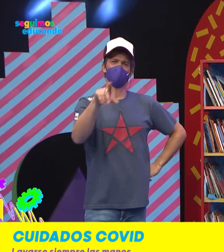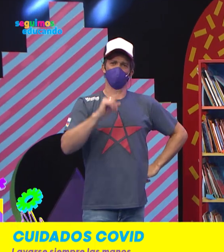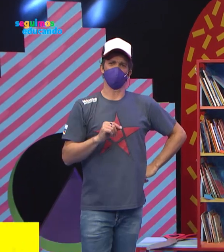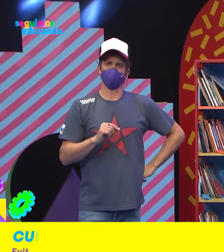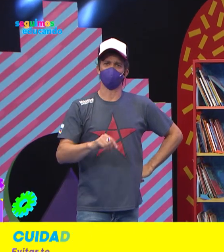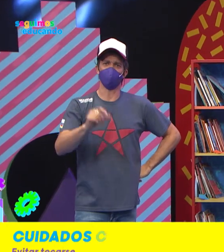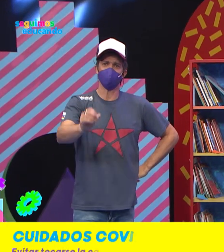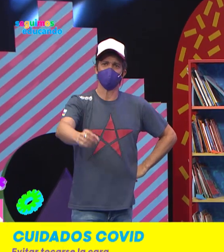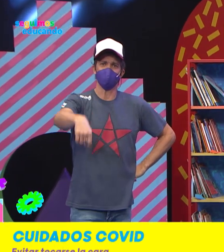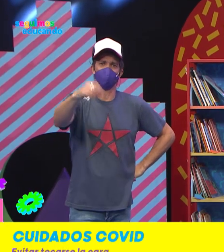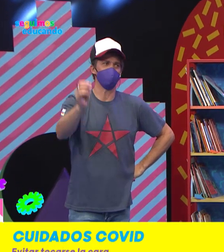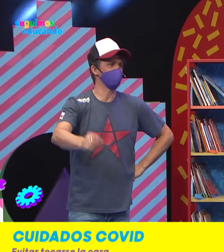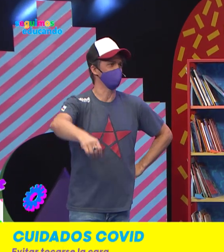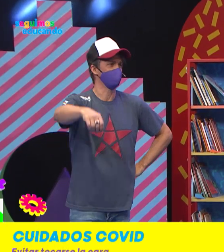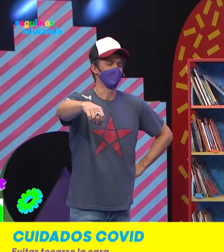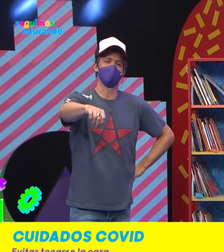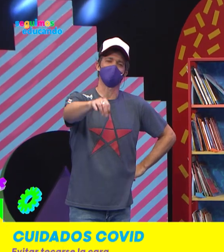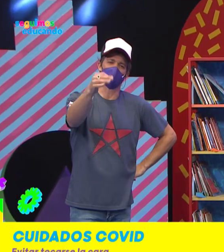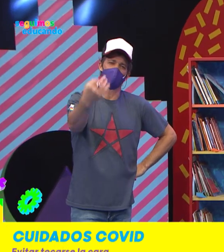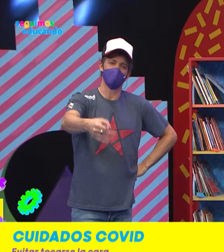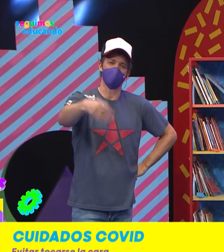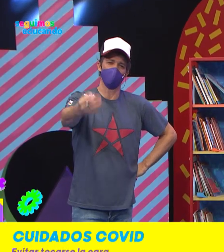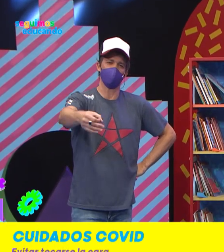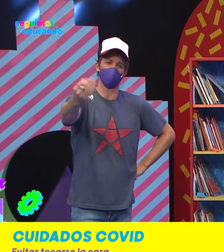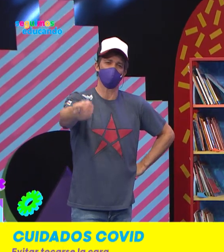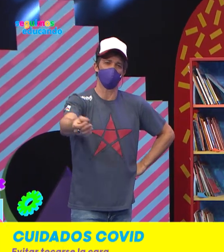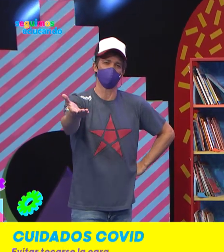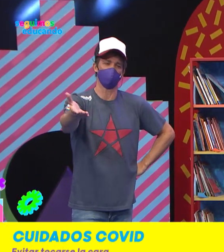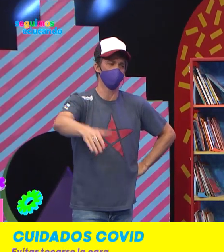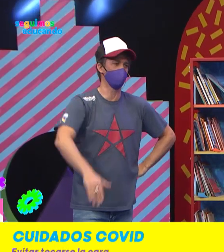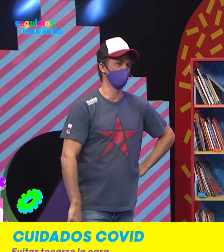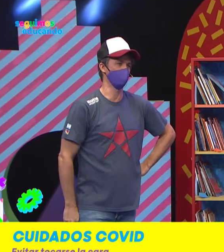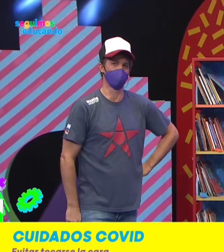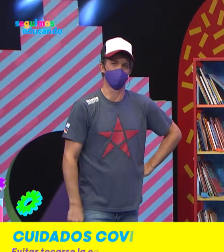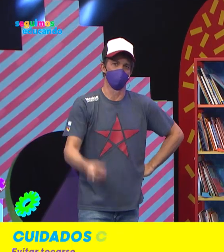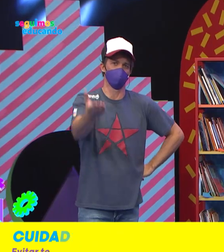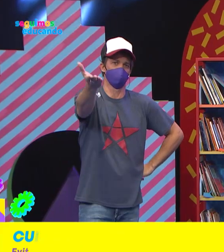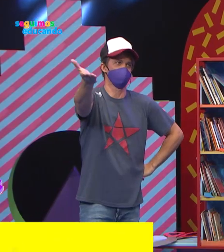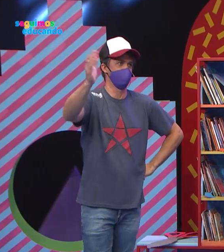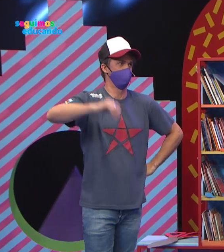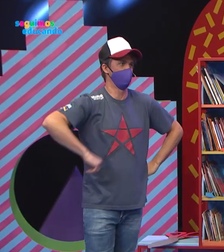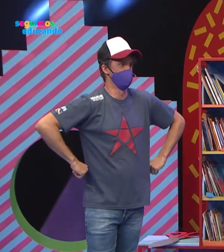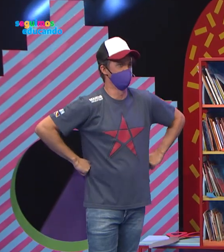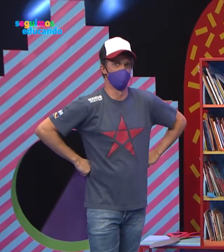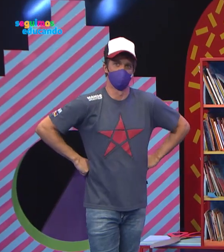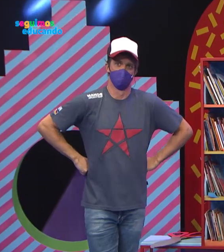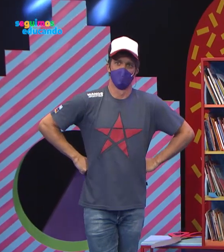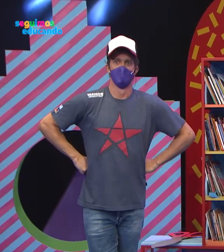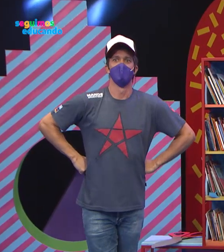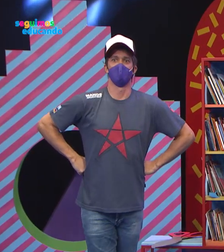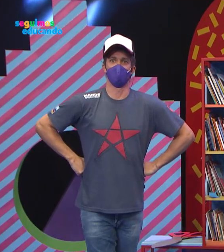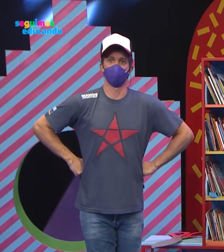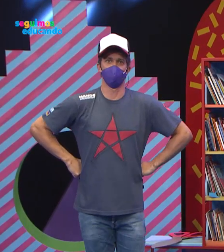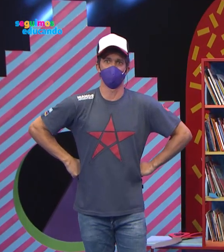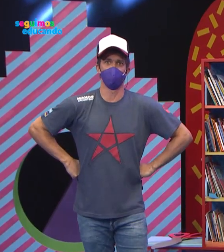Y hablando de cuidados, hay alguien que nos dice... Y tiene una manera muy particular de contarnos cómo cuidarnos. Y es el Zamba, ¿o no? A